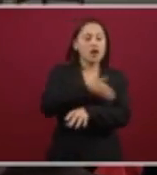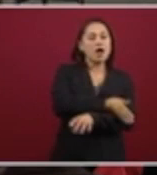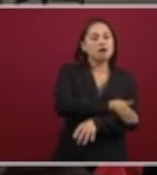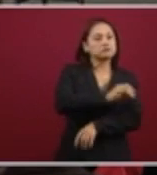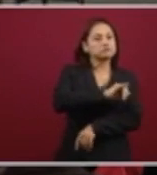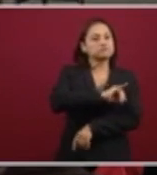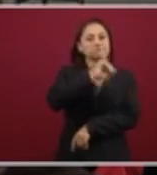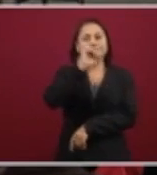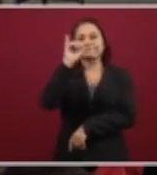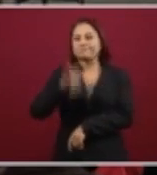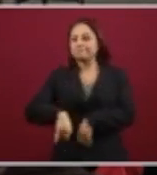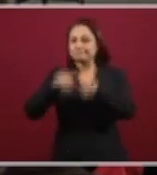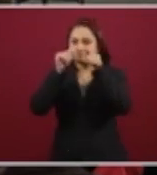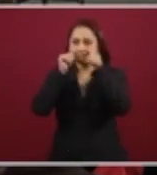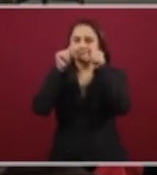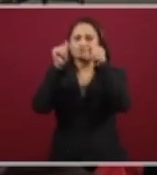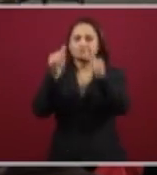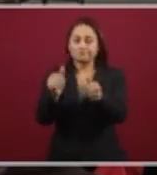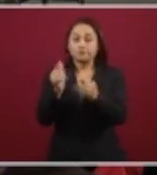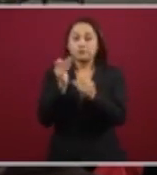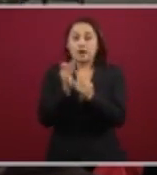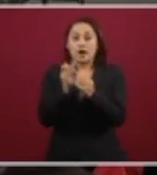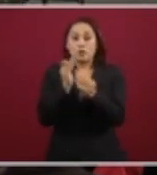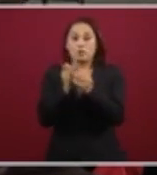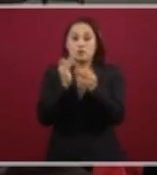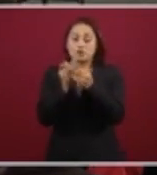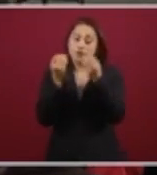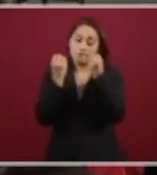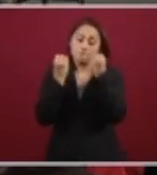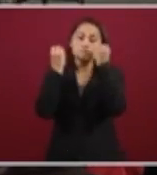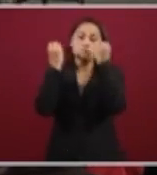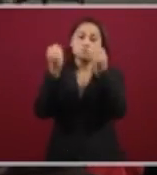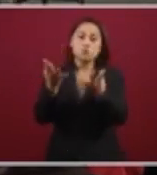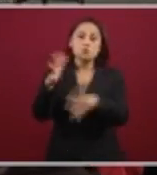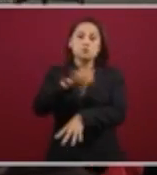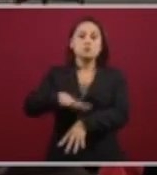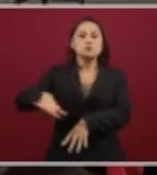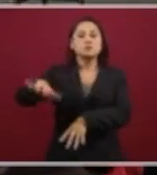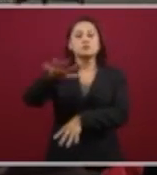están llegando apoyos a las comunidades